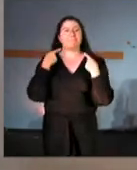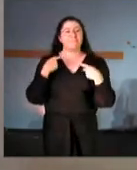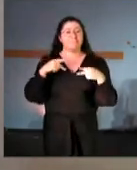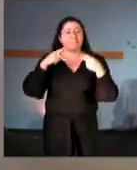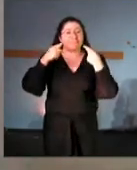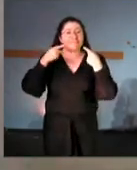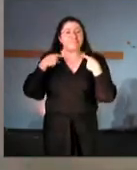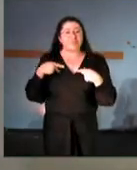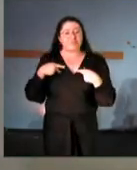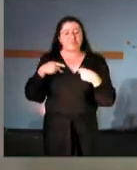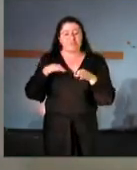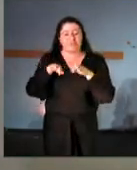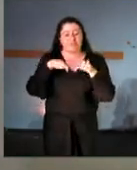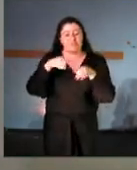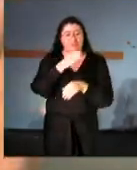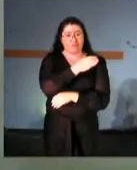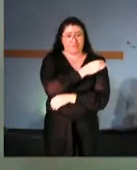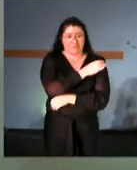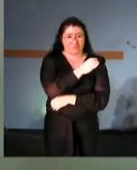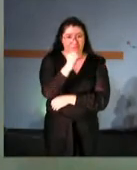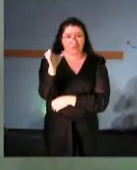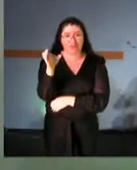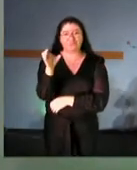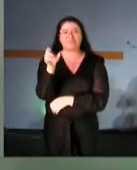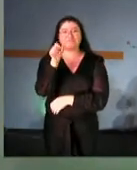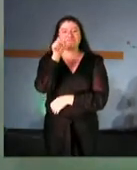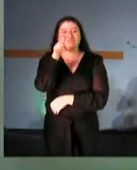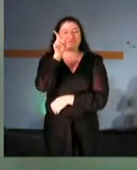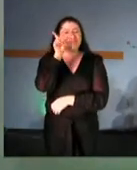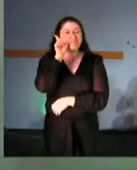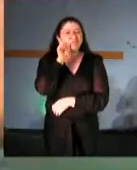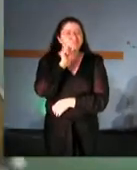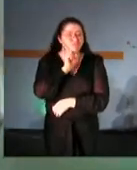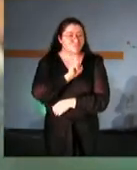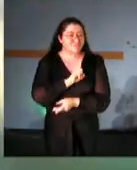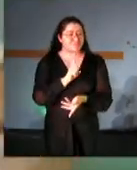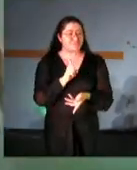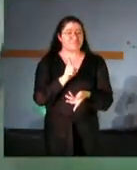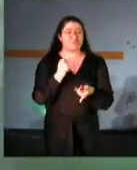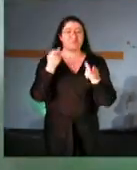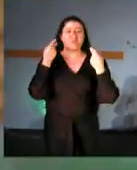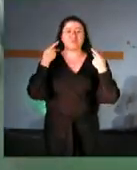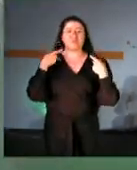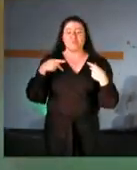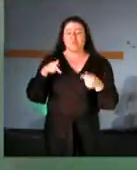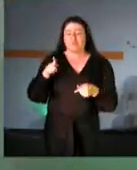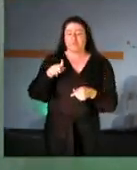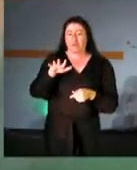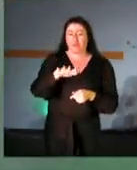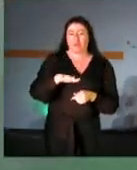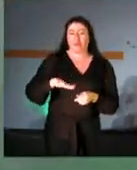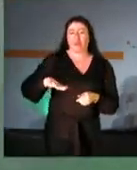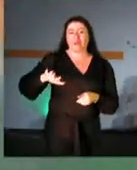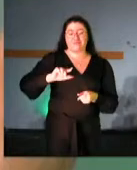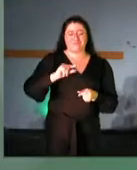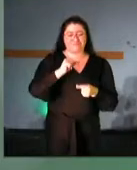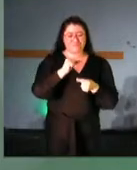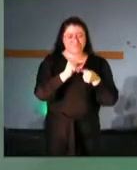con nombres de las mujeres, de la gente del pueblo que fue poco a